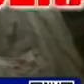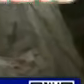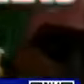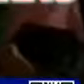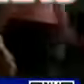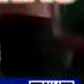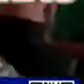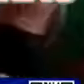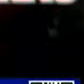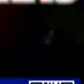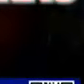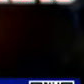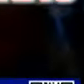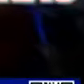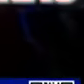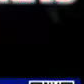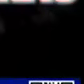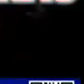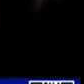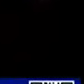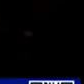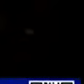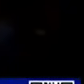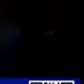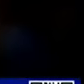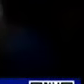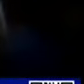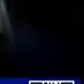¿Tradiciones nuestras o costumbres extranjeras?